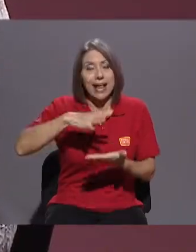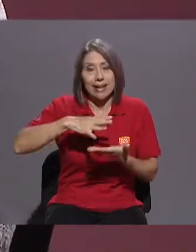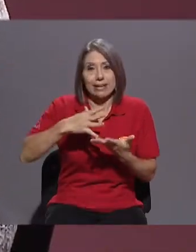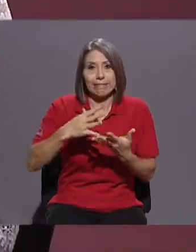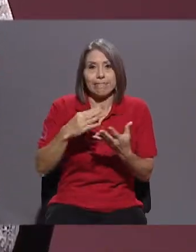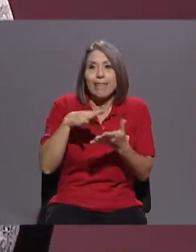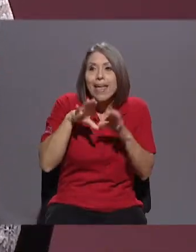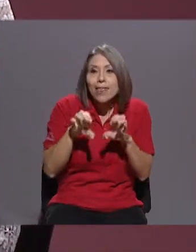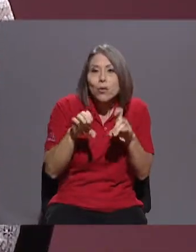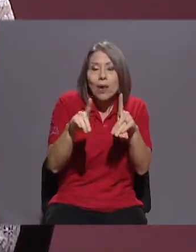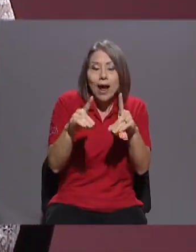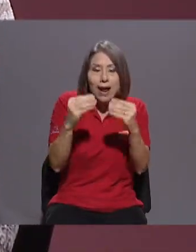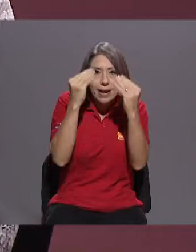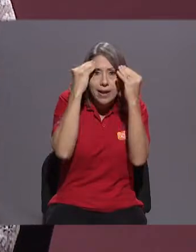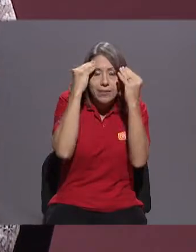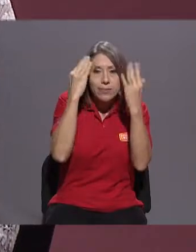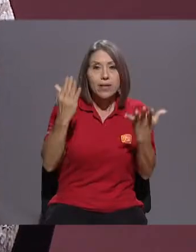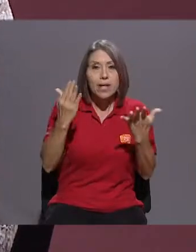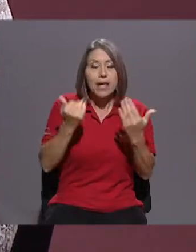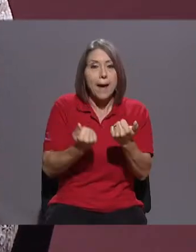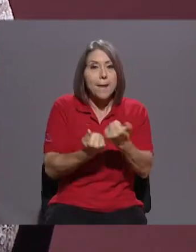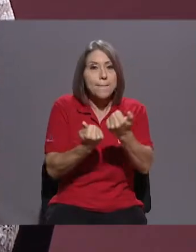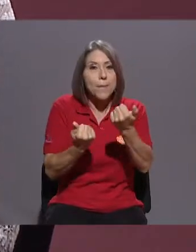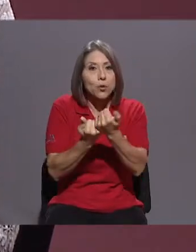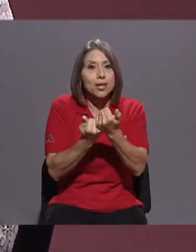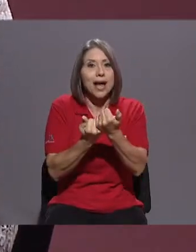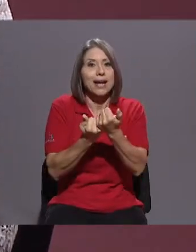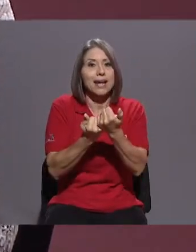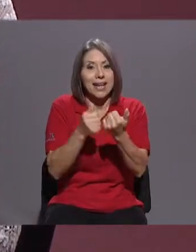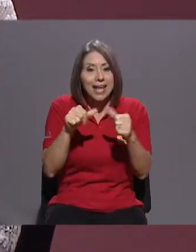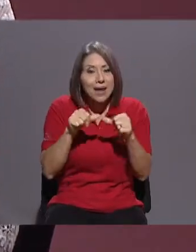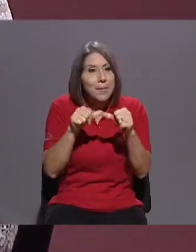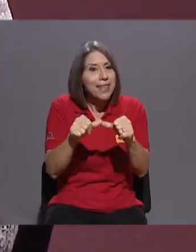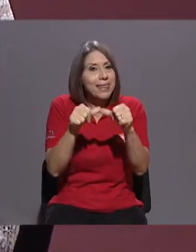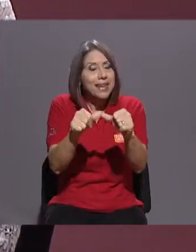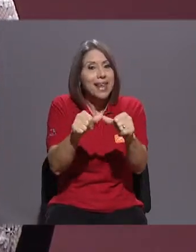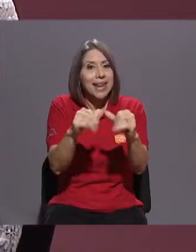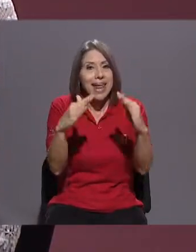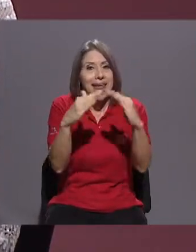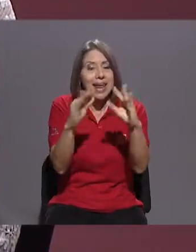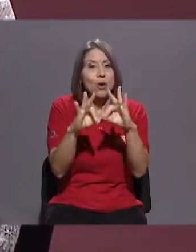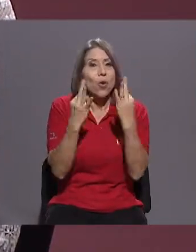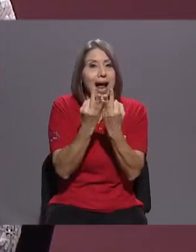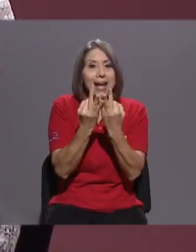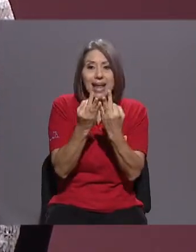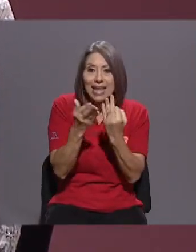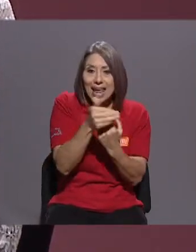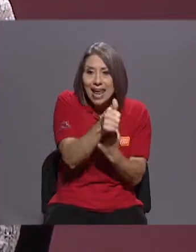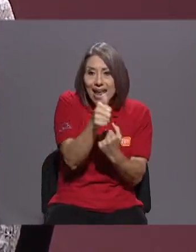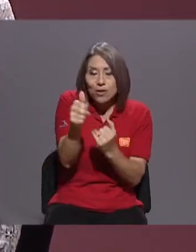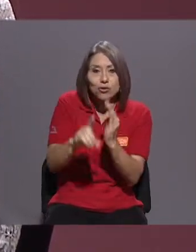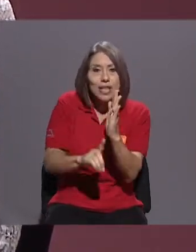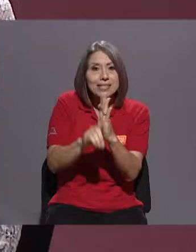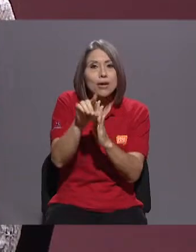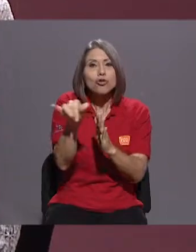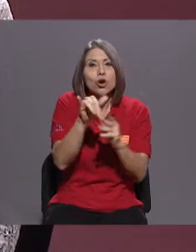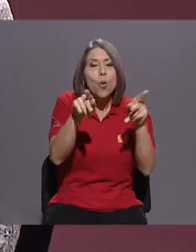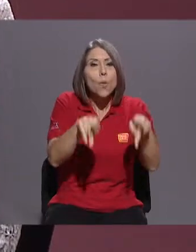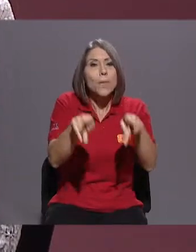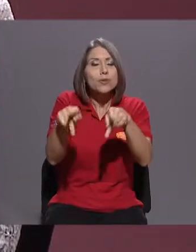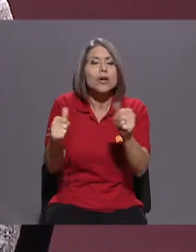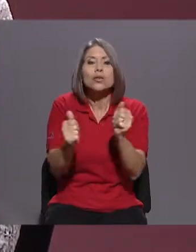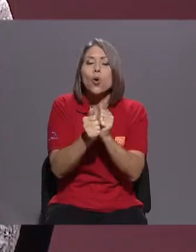conocer De formarnos Y desde ahí Apoyar y mantener En el hogar Y que se desarrollen Como personas Con sus